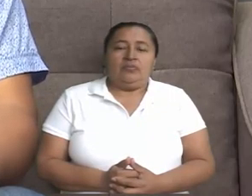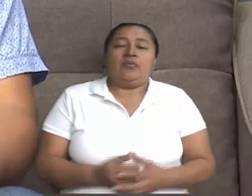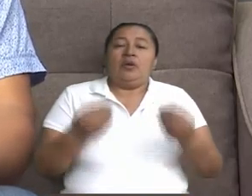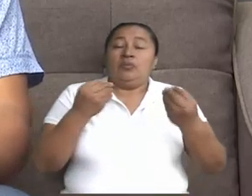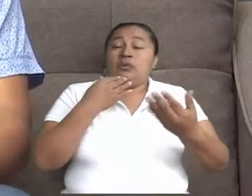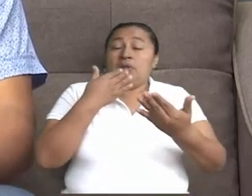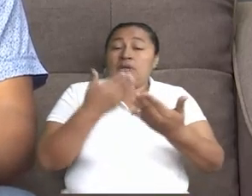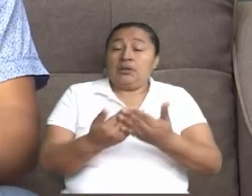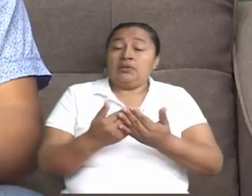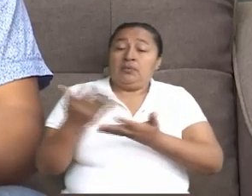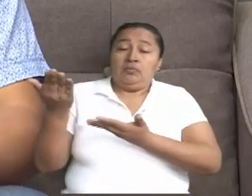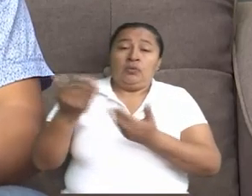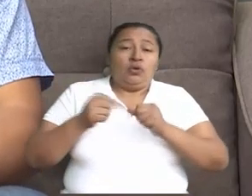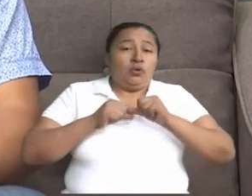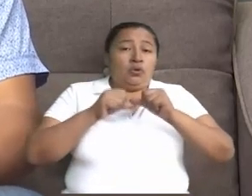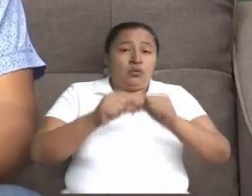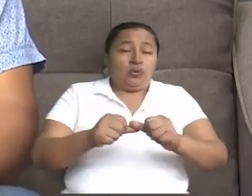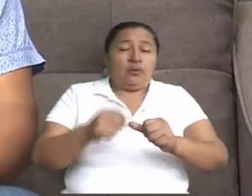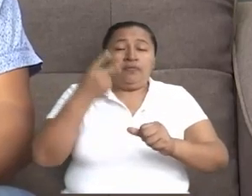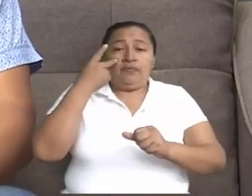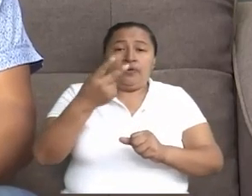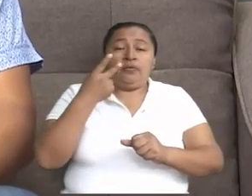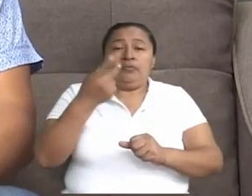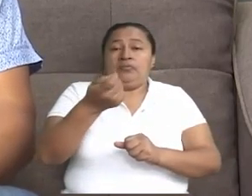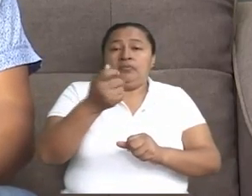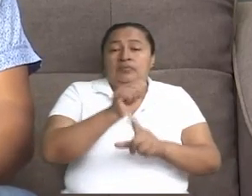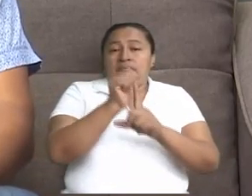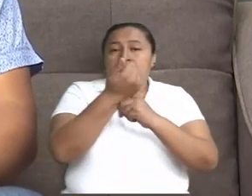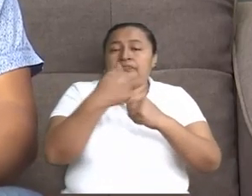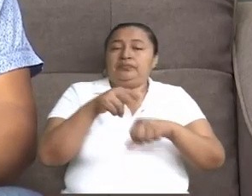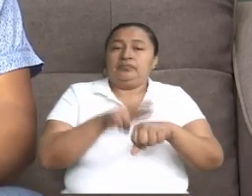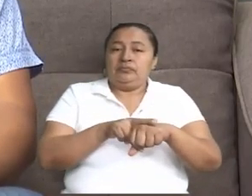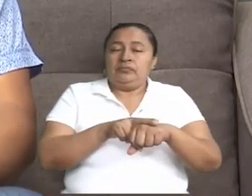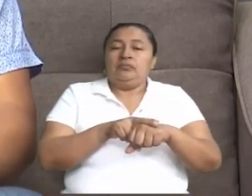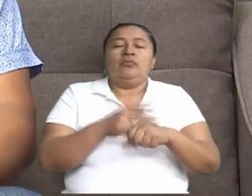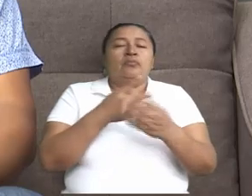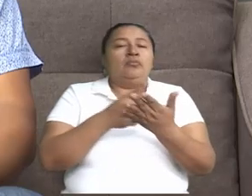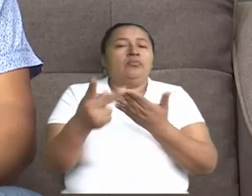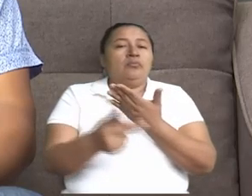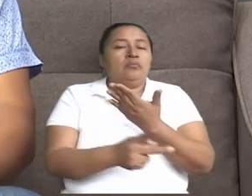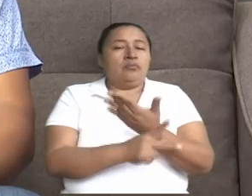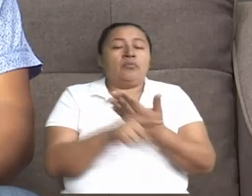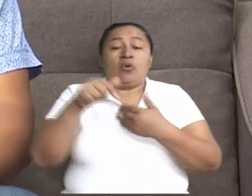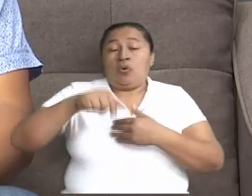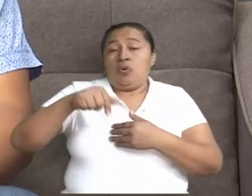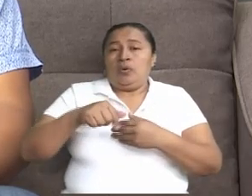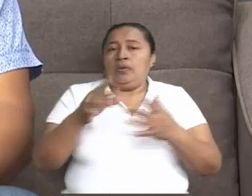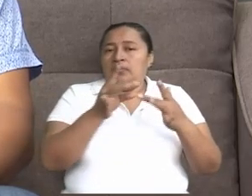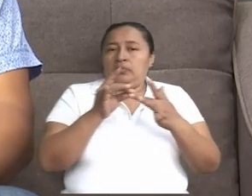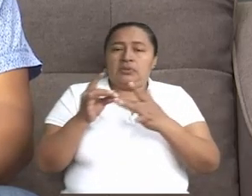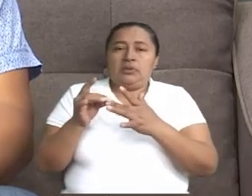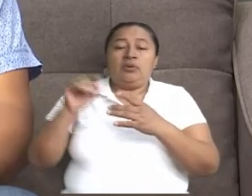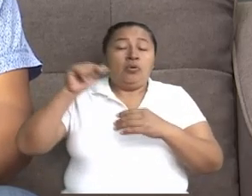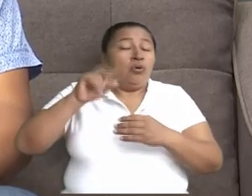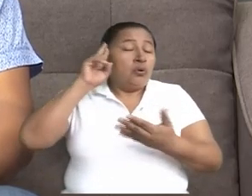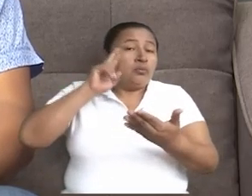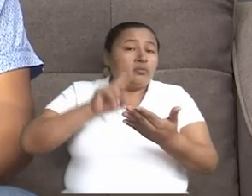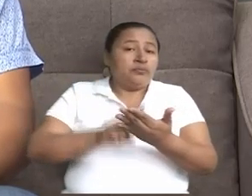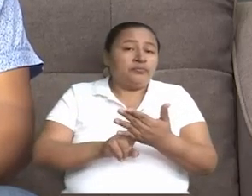Muchísimas gracias por estar todavía en sintonía del canal parlamentario, un programa que tenemos muy especial en esta